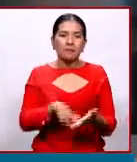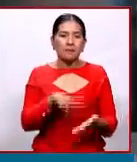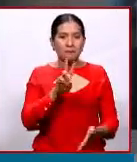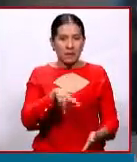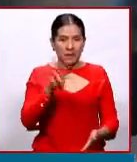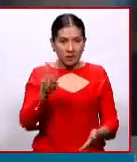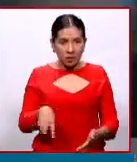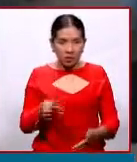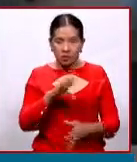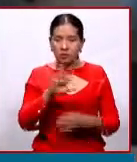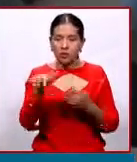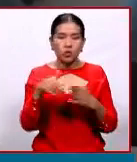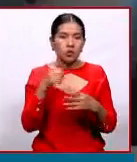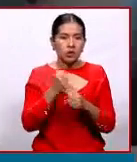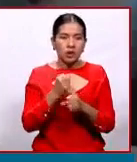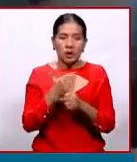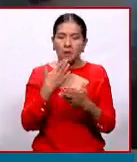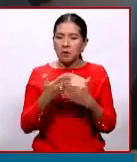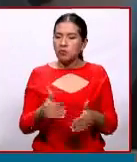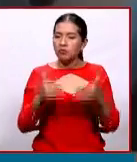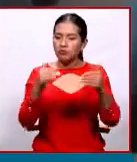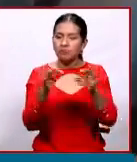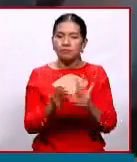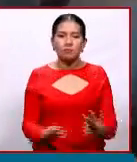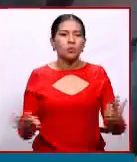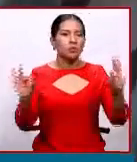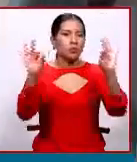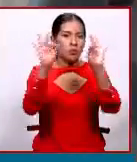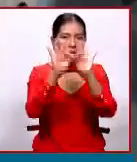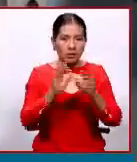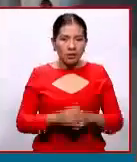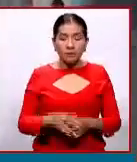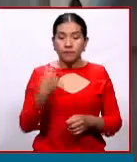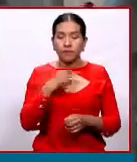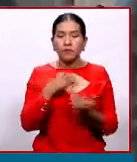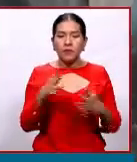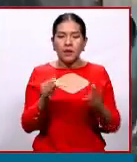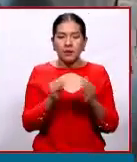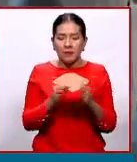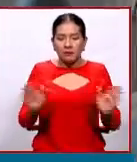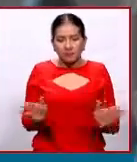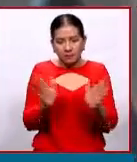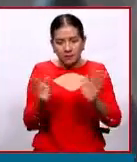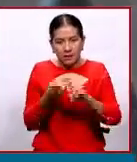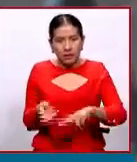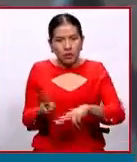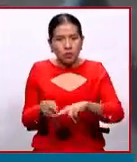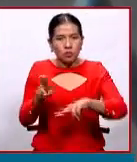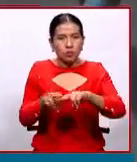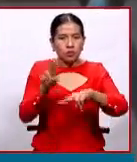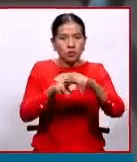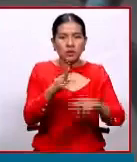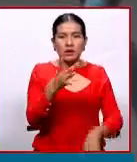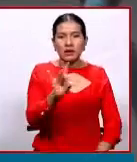gestión ha sido bastante importante. Hemos podido incrementar aún más, en más de un 18% respecto a este